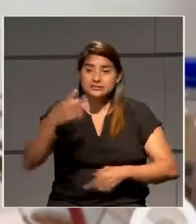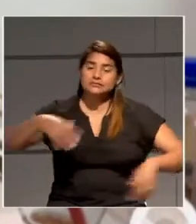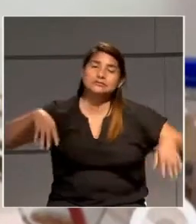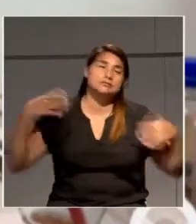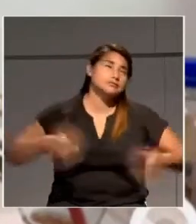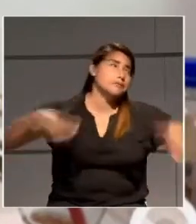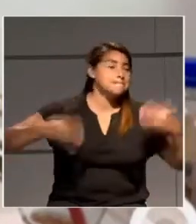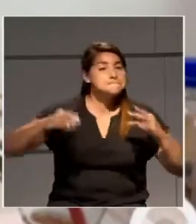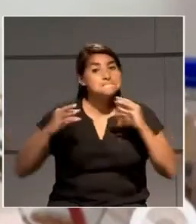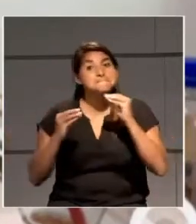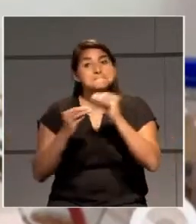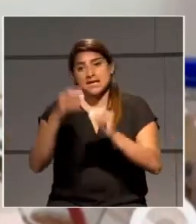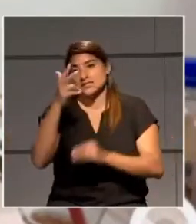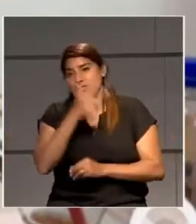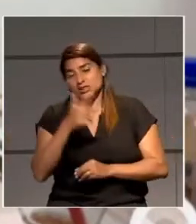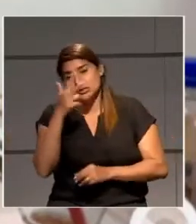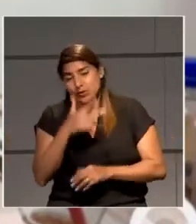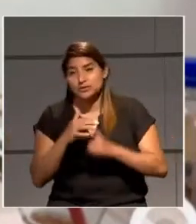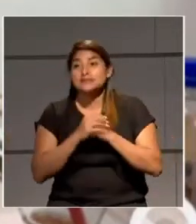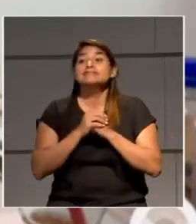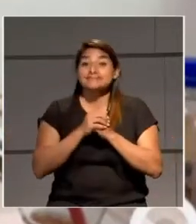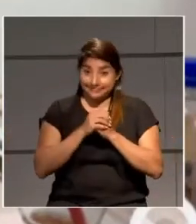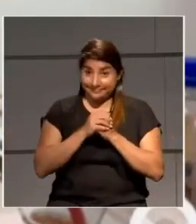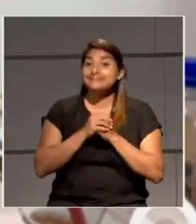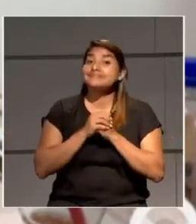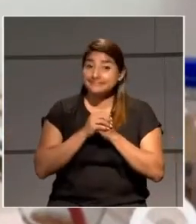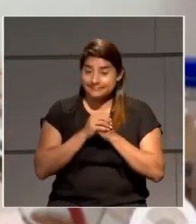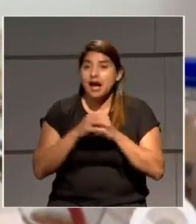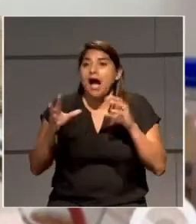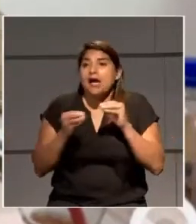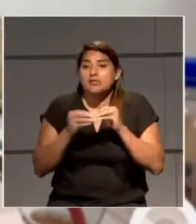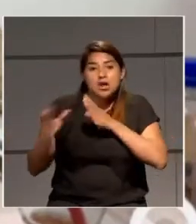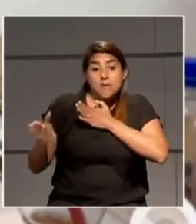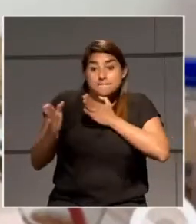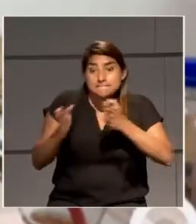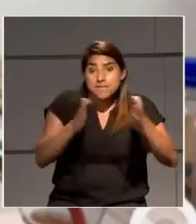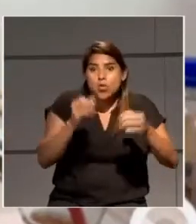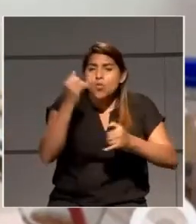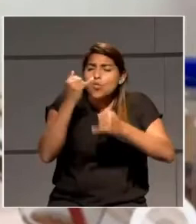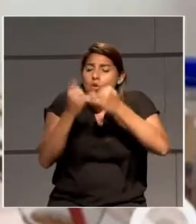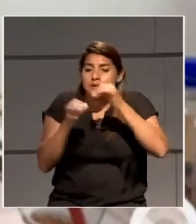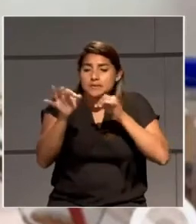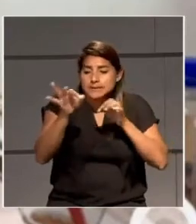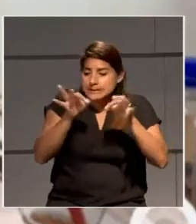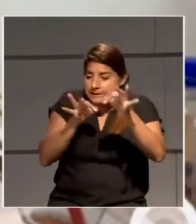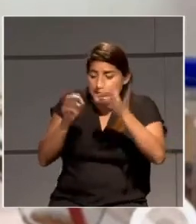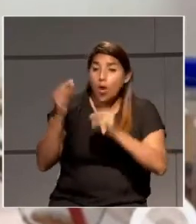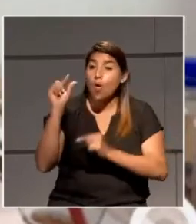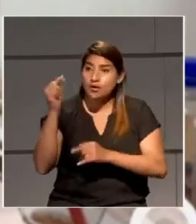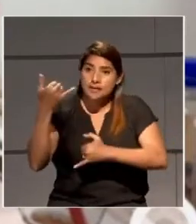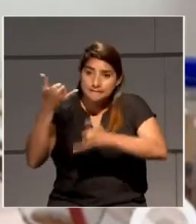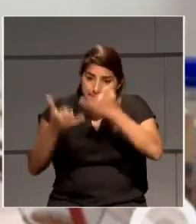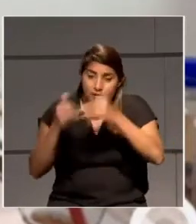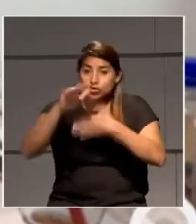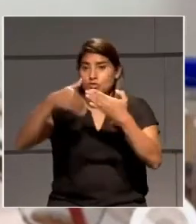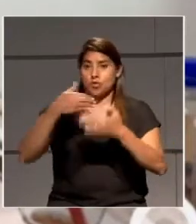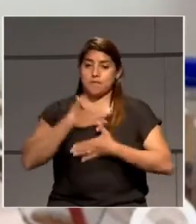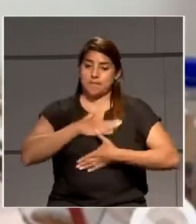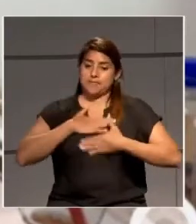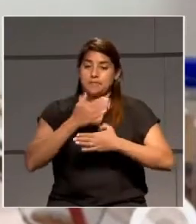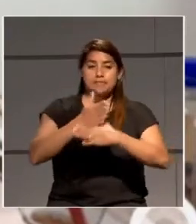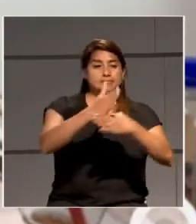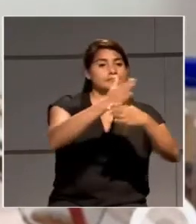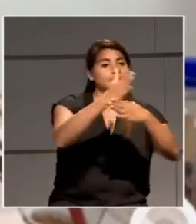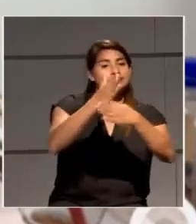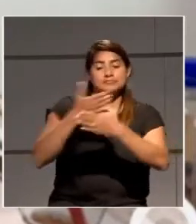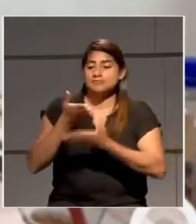temporada está todavía más. Ya estamos preparando los últimos detalles y ahorita ya todas y todos vamos a poder